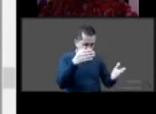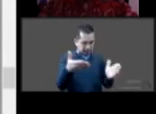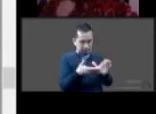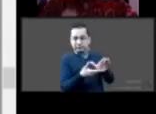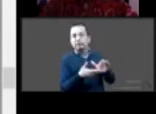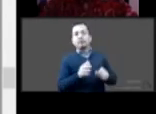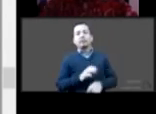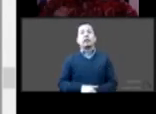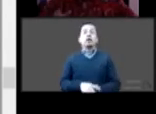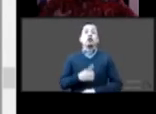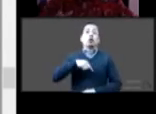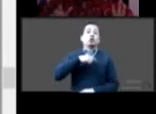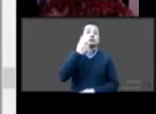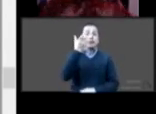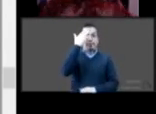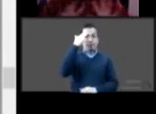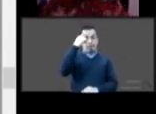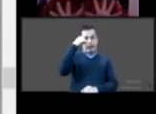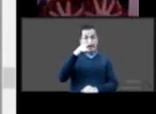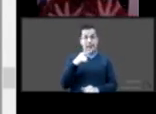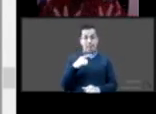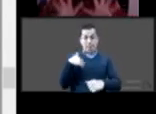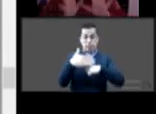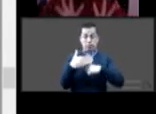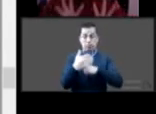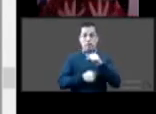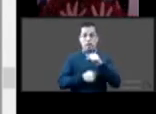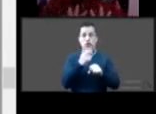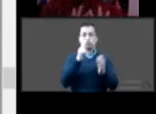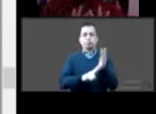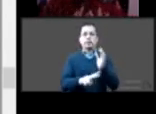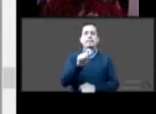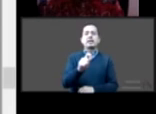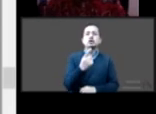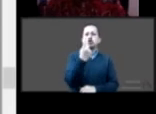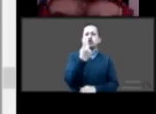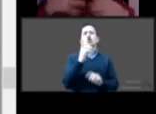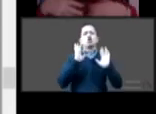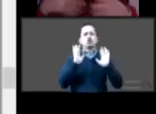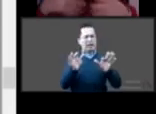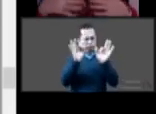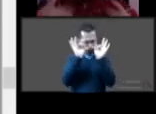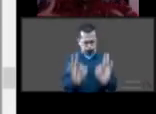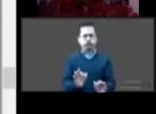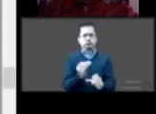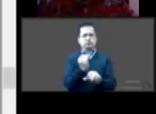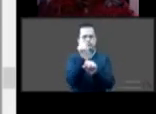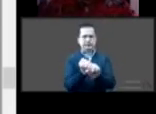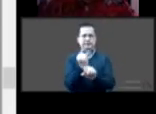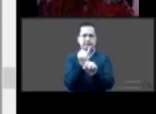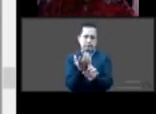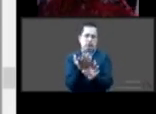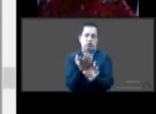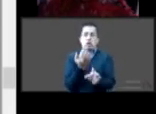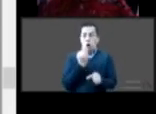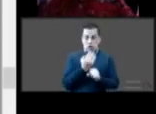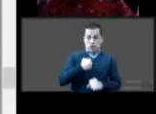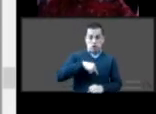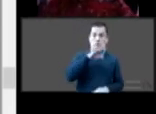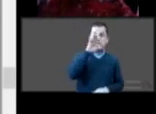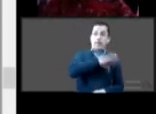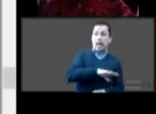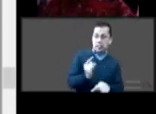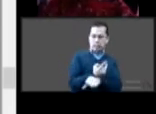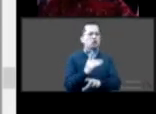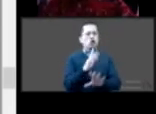una investigación eficiente. A ver, no quiere decir que no lo estemos haciendo, pero nos estamos preparando para que sea